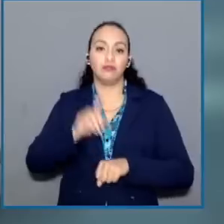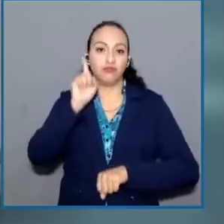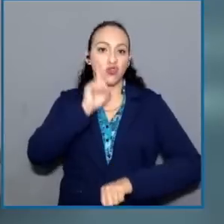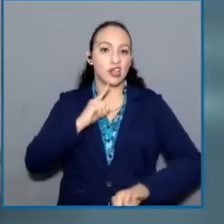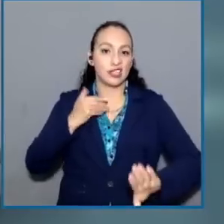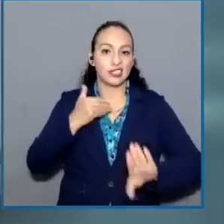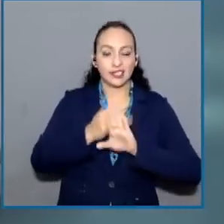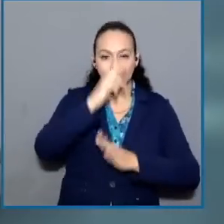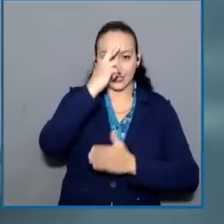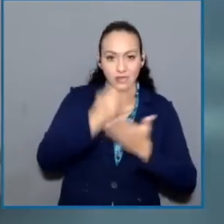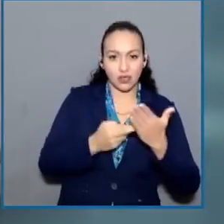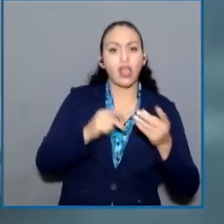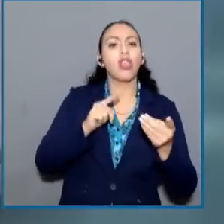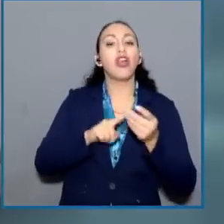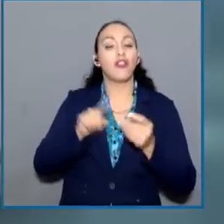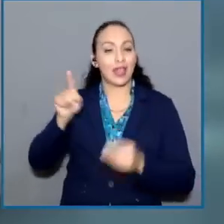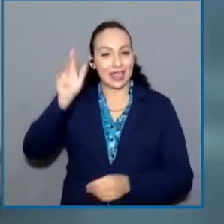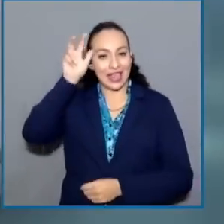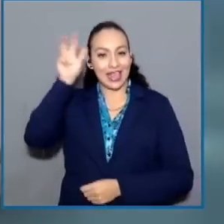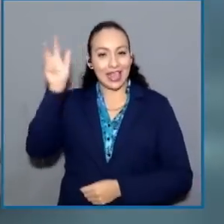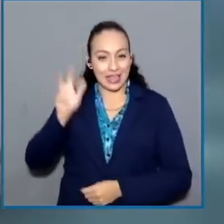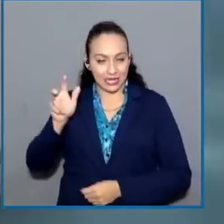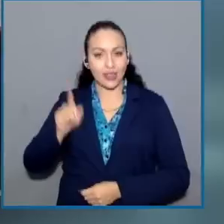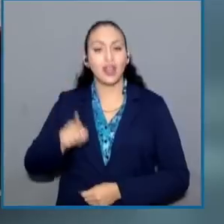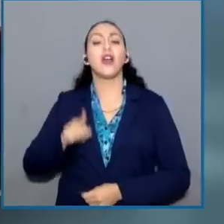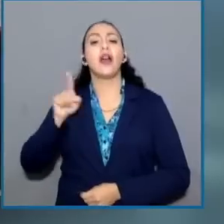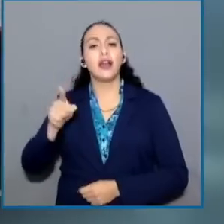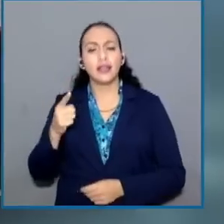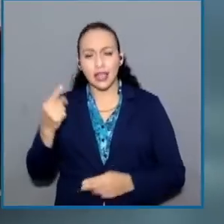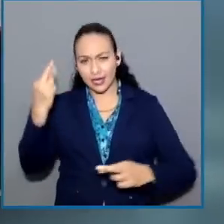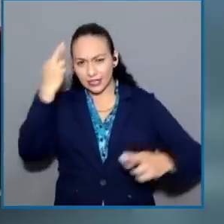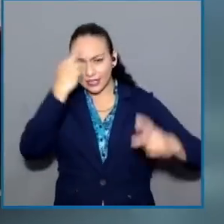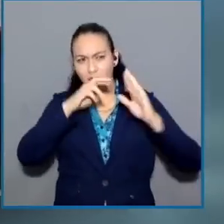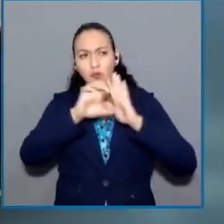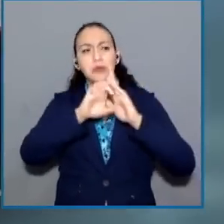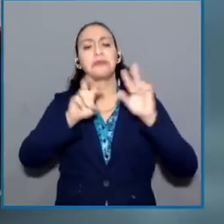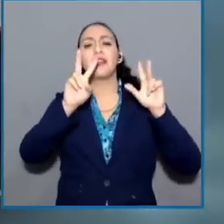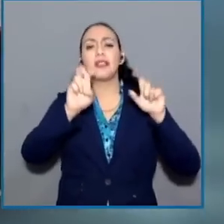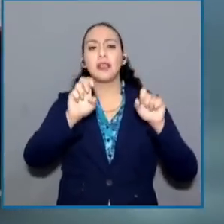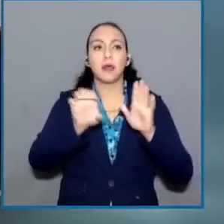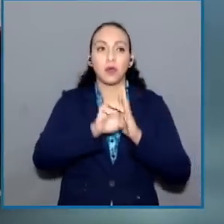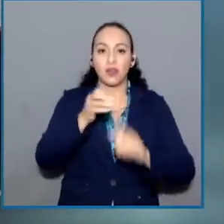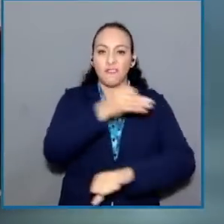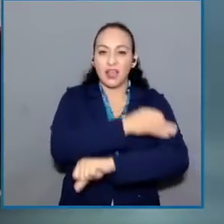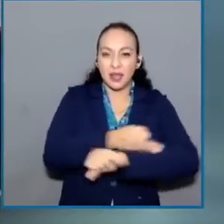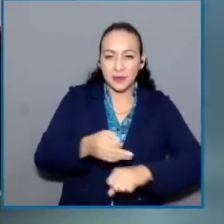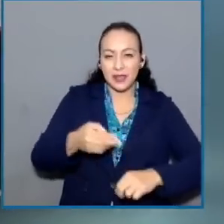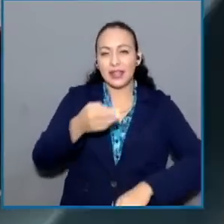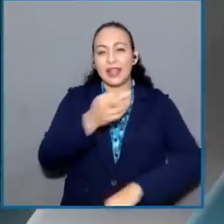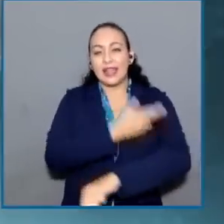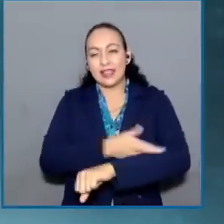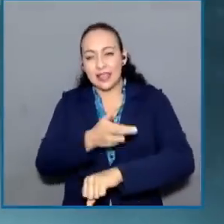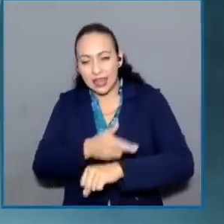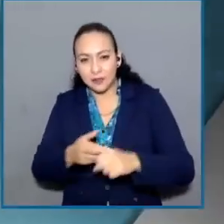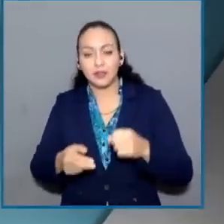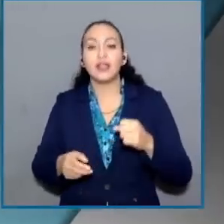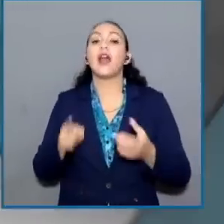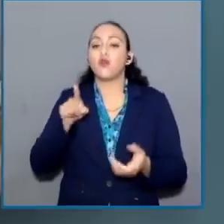Hidalgo, que se encargará de desahogar conflictos en materia familiar y penal en una sola sede jurisdiccional.